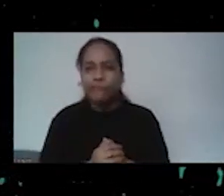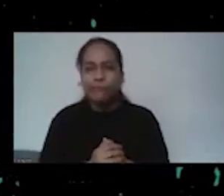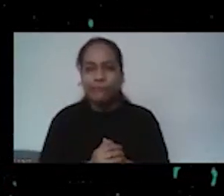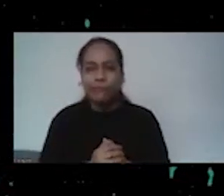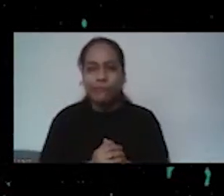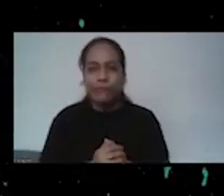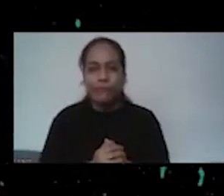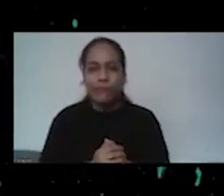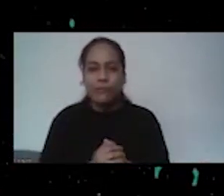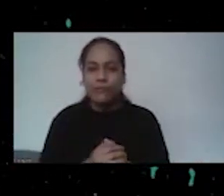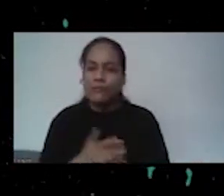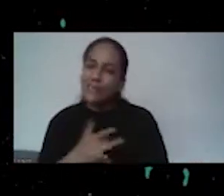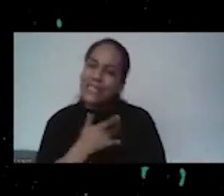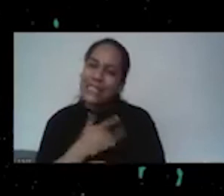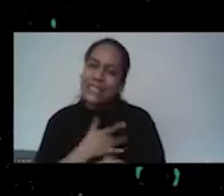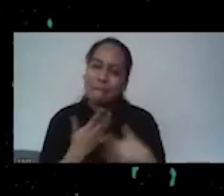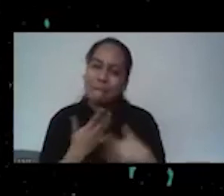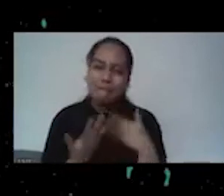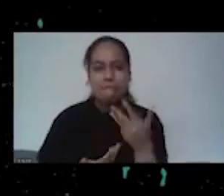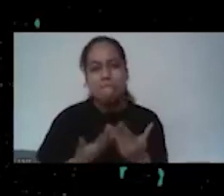una...